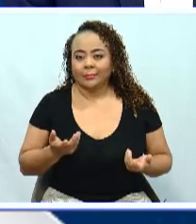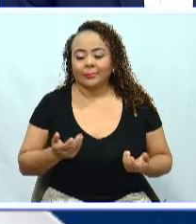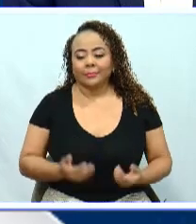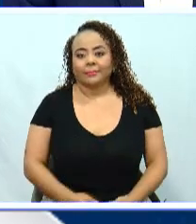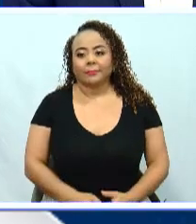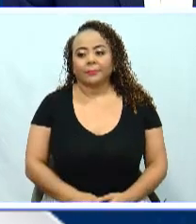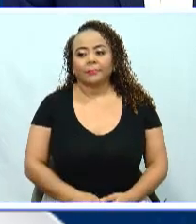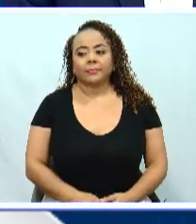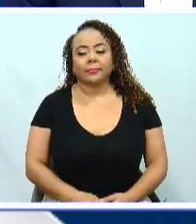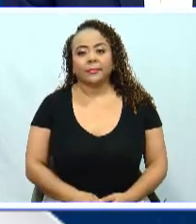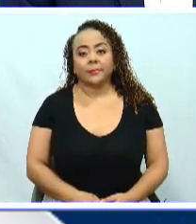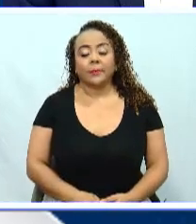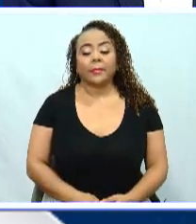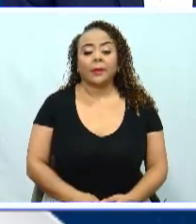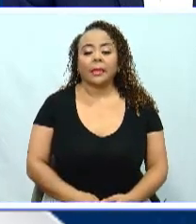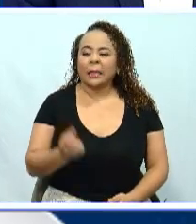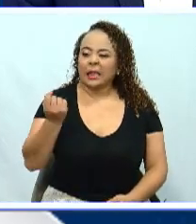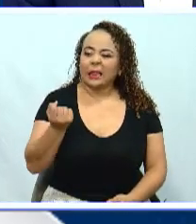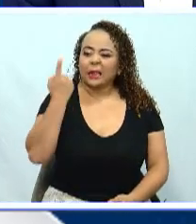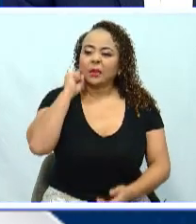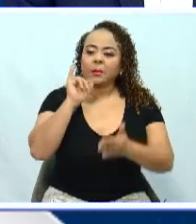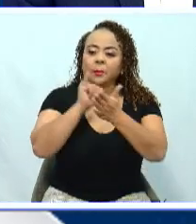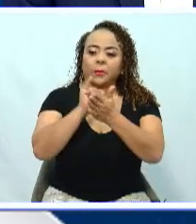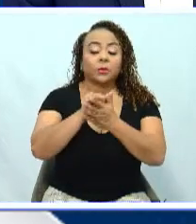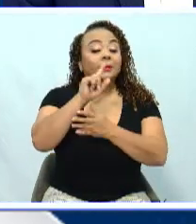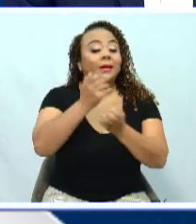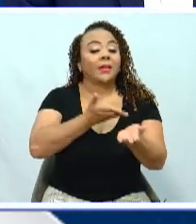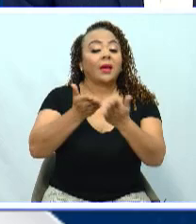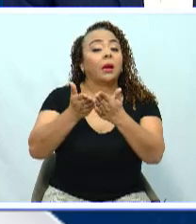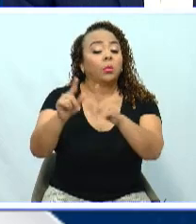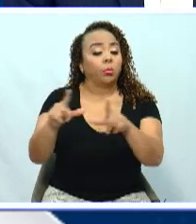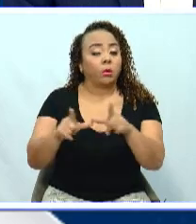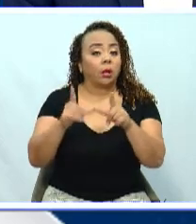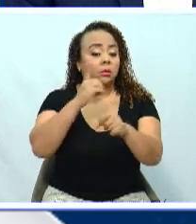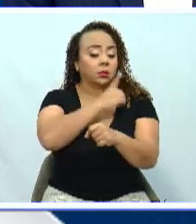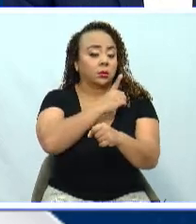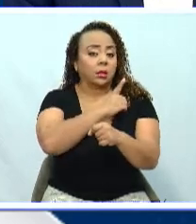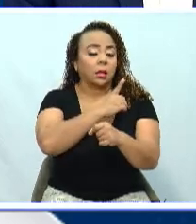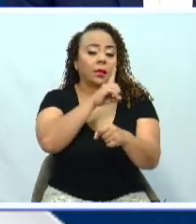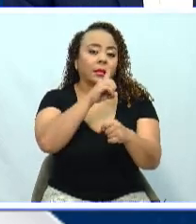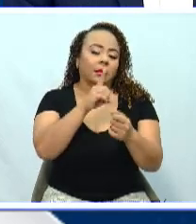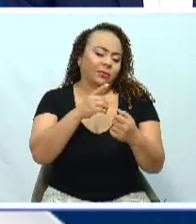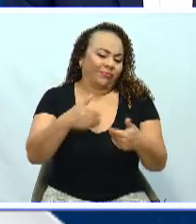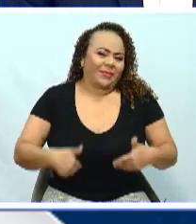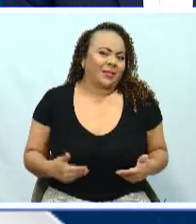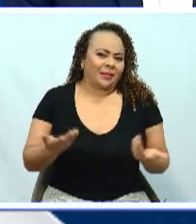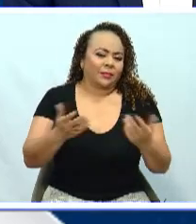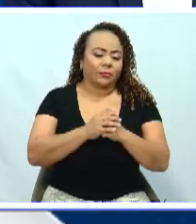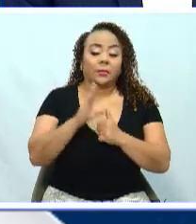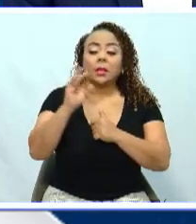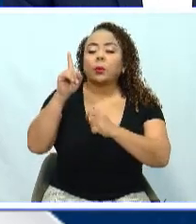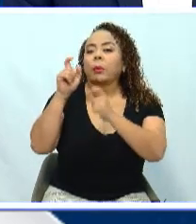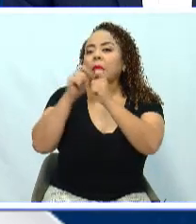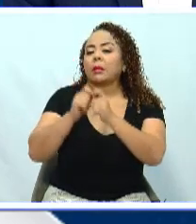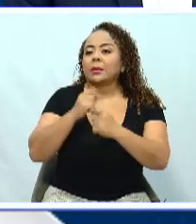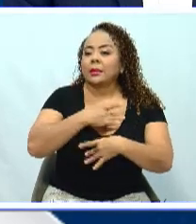y e interpreta que por eso tiene que darle un campo en la dirección técnica y además hay un detalle interesante en